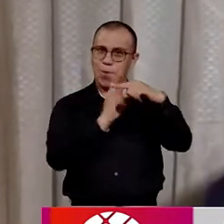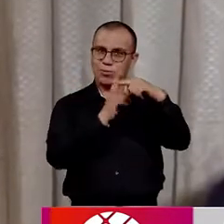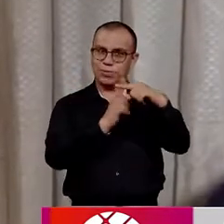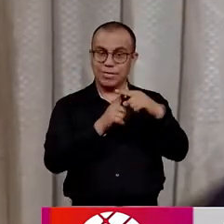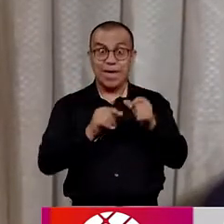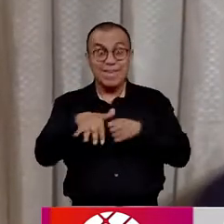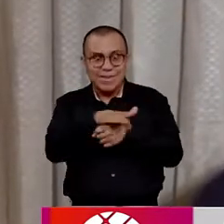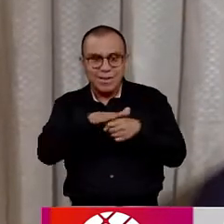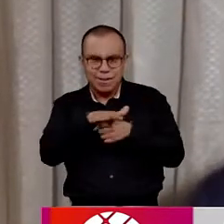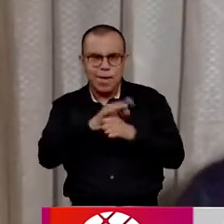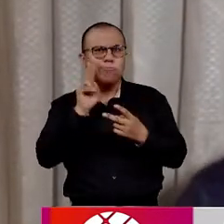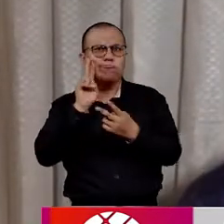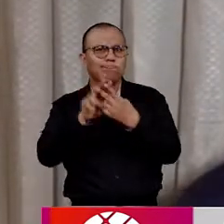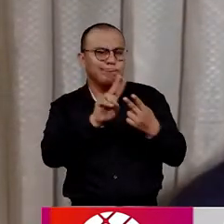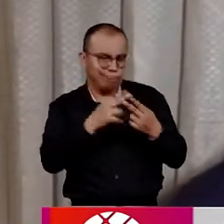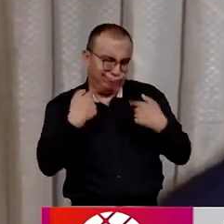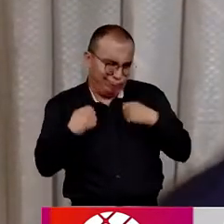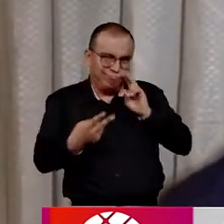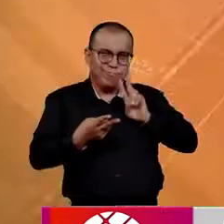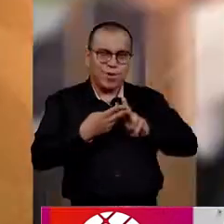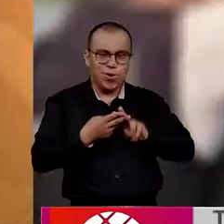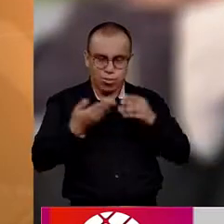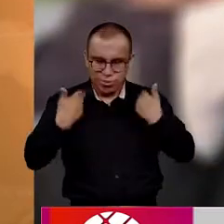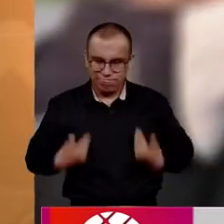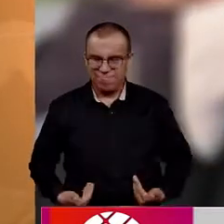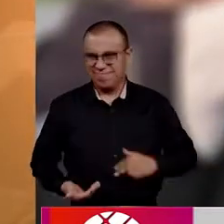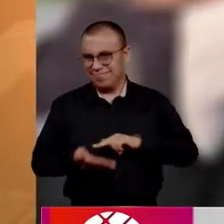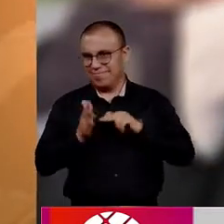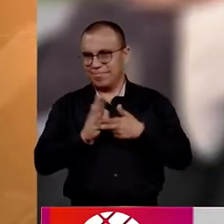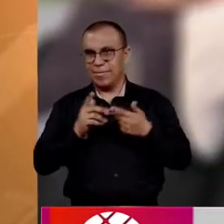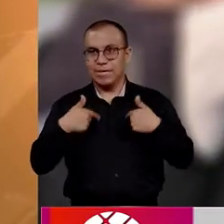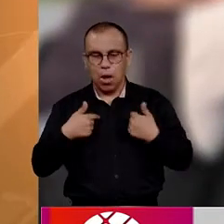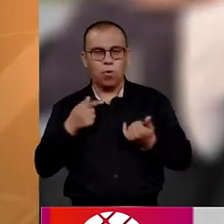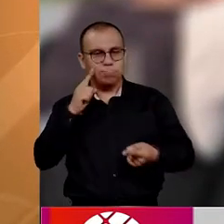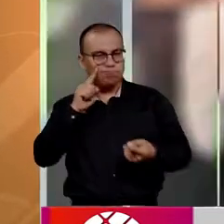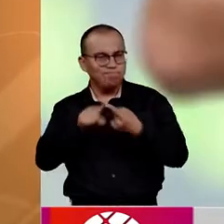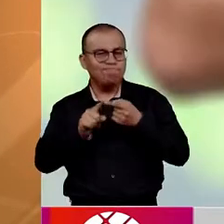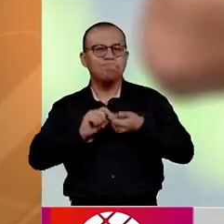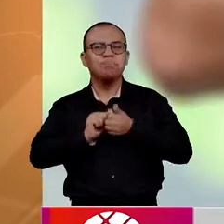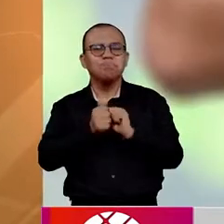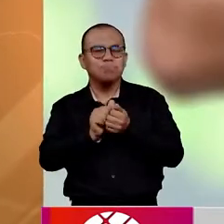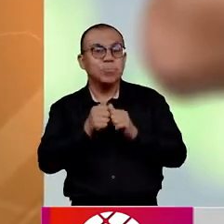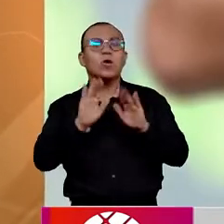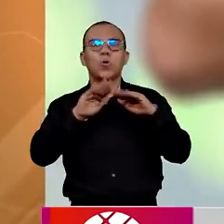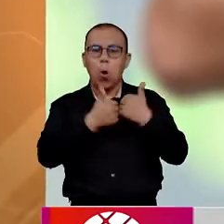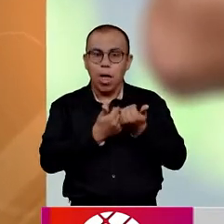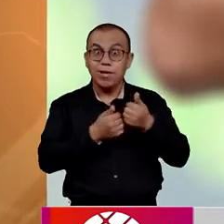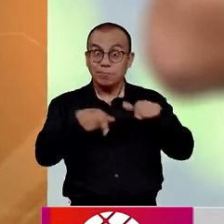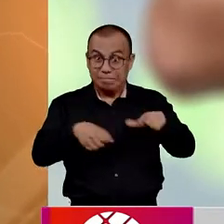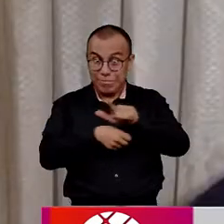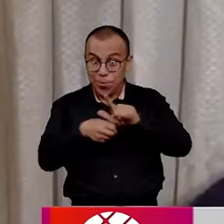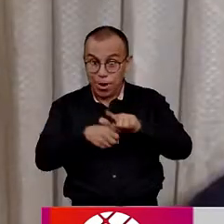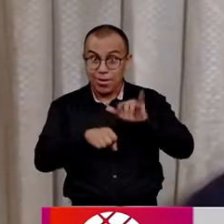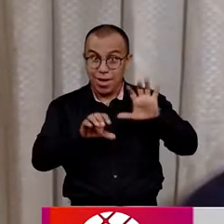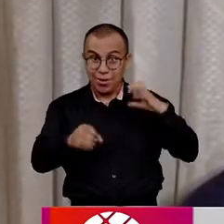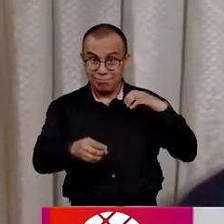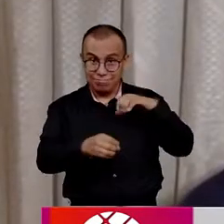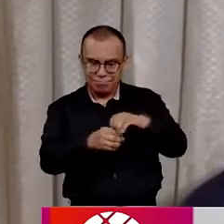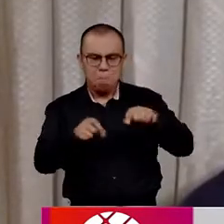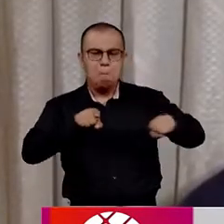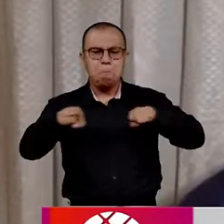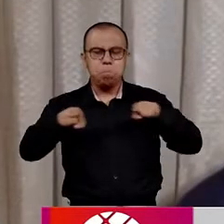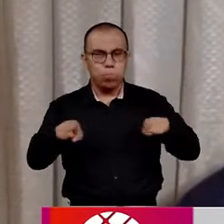todas las personas saben lo que hago, saben lo que represento. Ahora trabaja por promover el deporte en los colegios de la localidad. Han salido muy